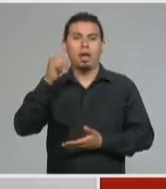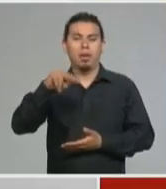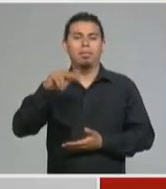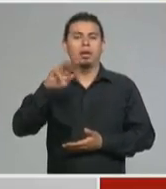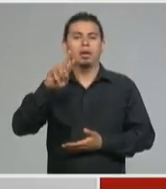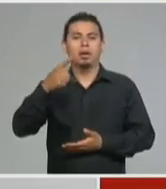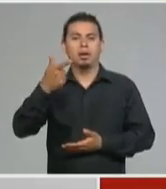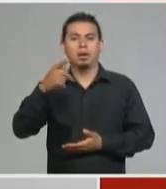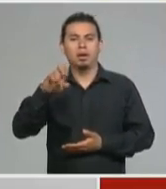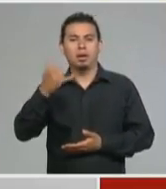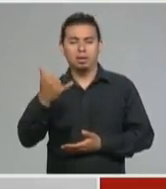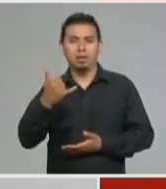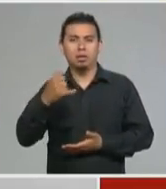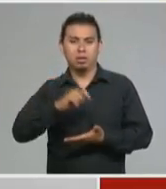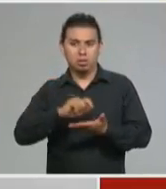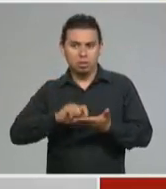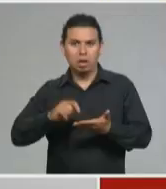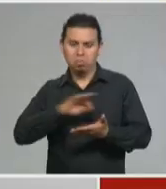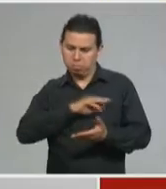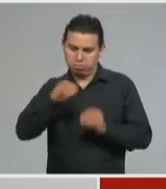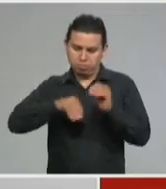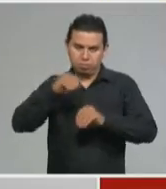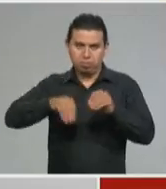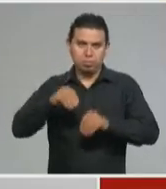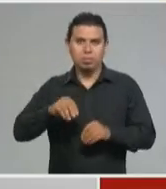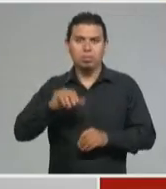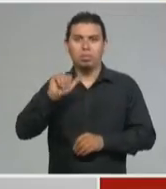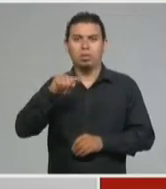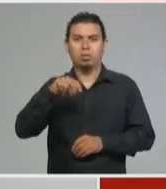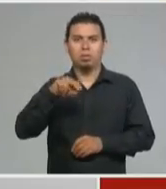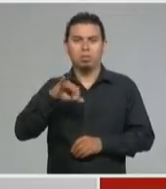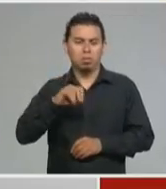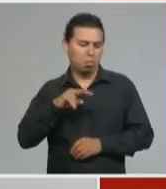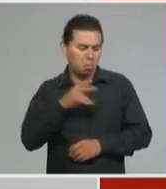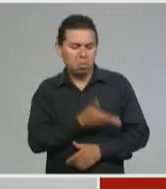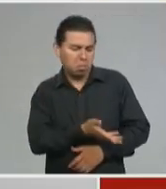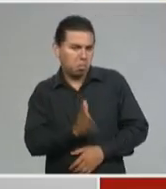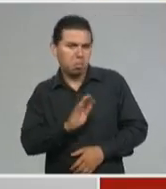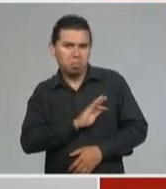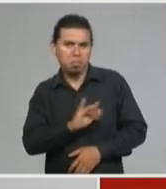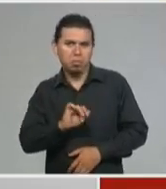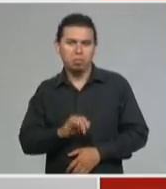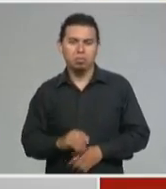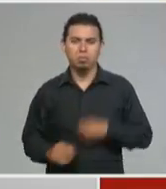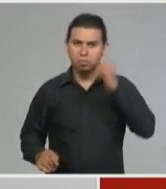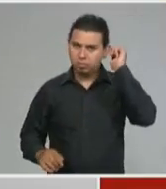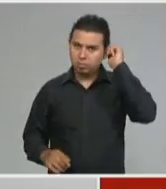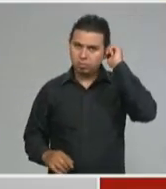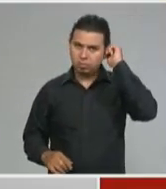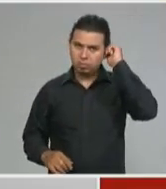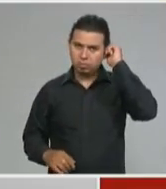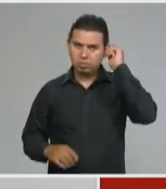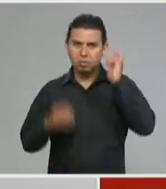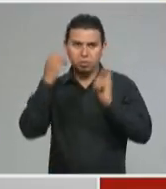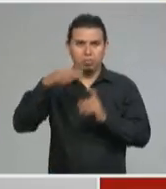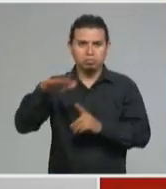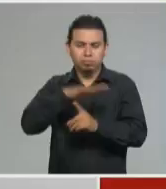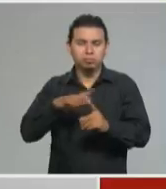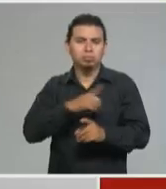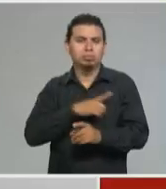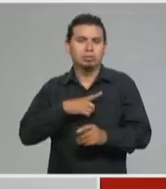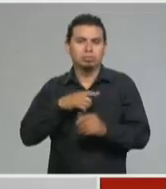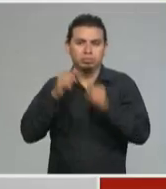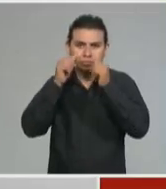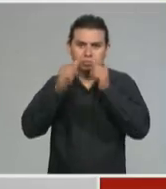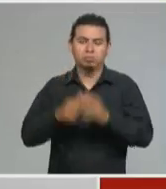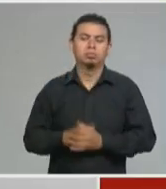que la ciudad era hermosa a su manera. Santo Domingo no le impactó tanto, aunque apuntó que todos los exteriores de Oaxaca eran hermosos.